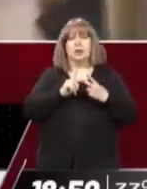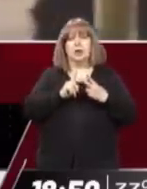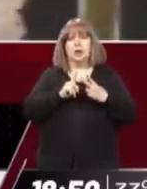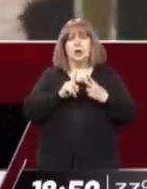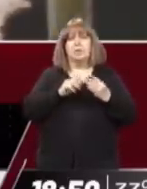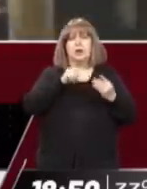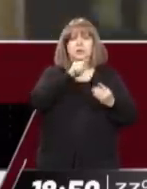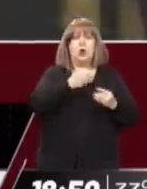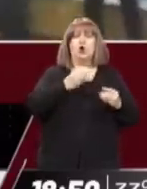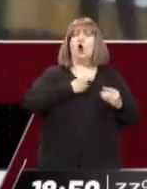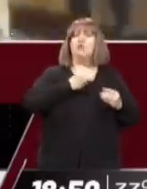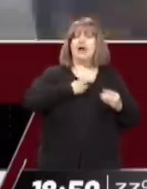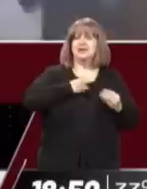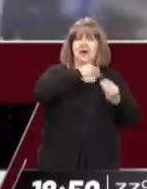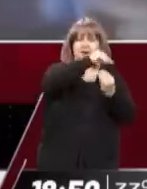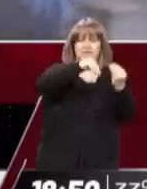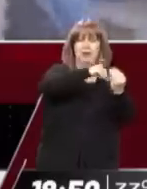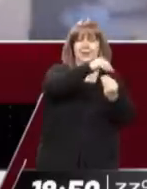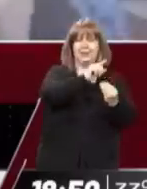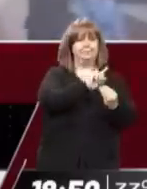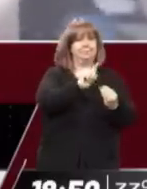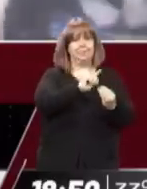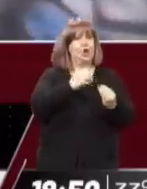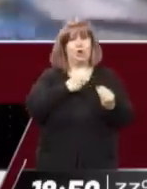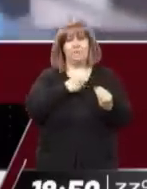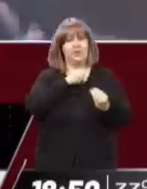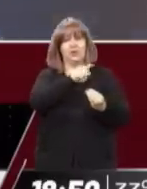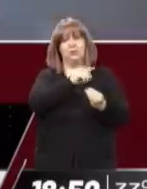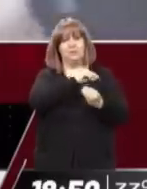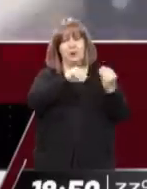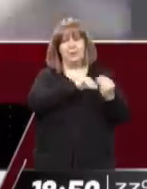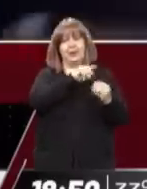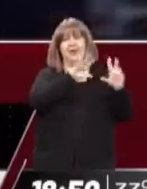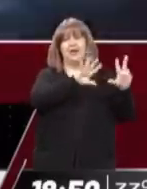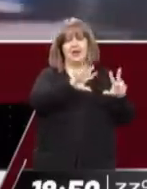estas familias. Uh-huh. ¿Por qué? Porque ustedes vieron de que